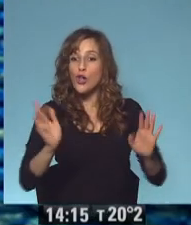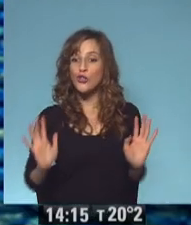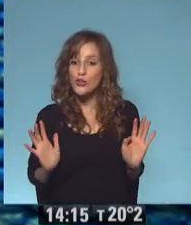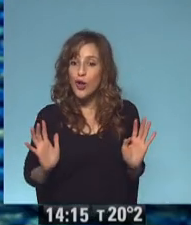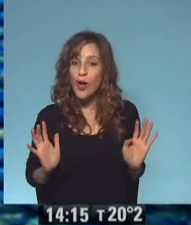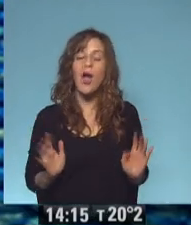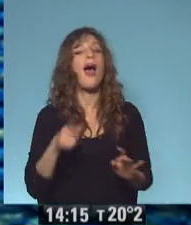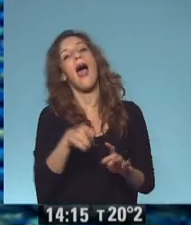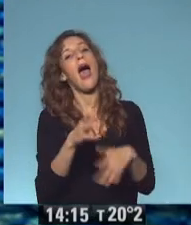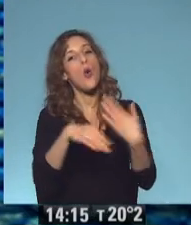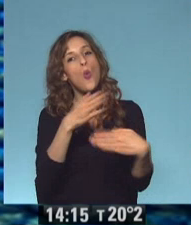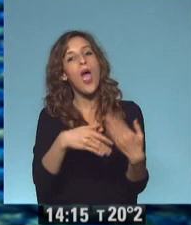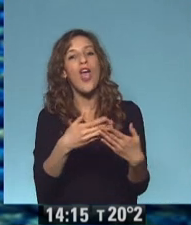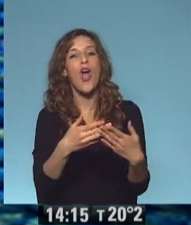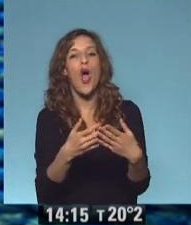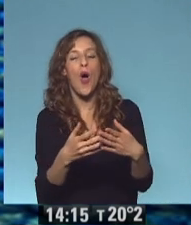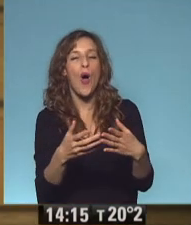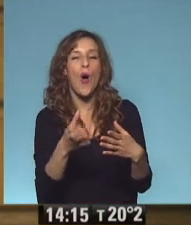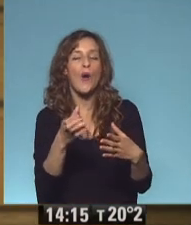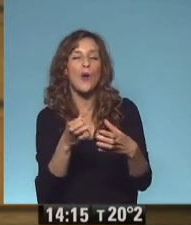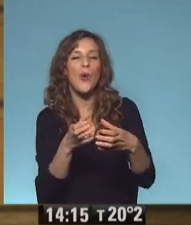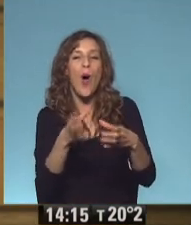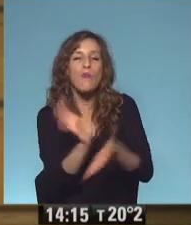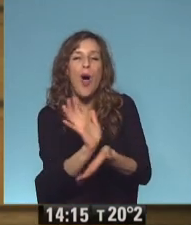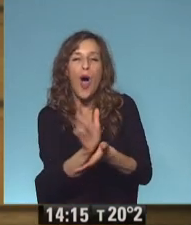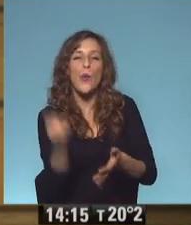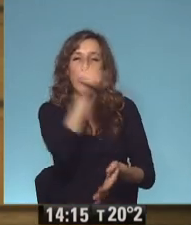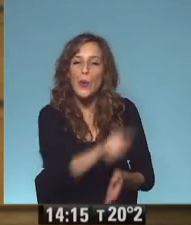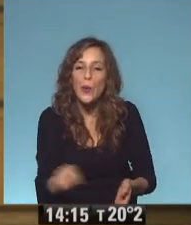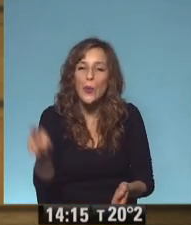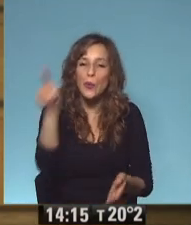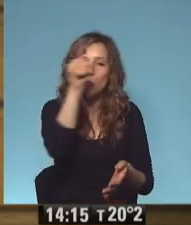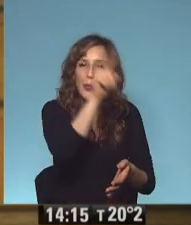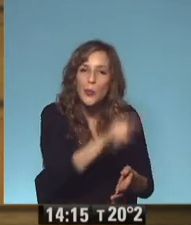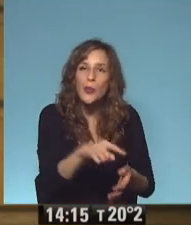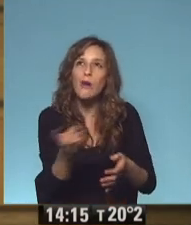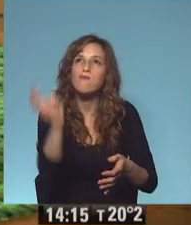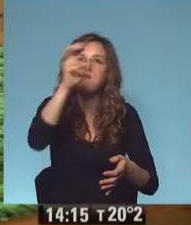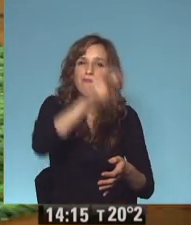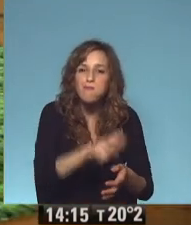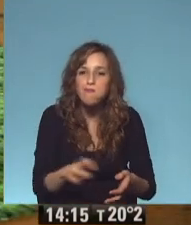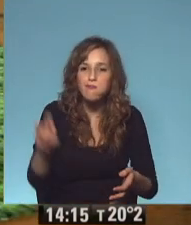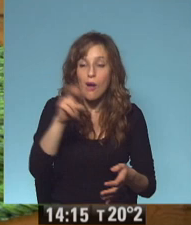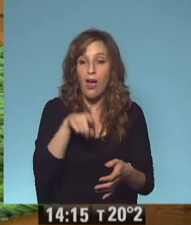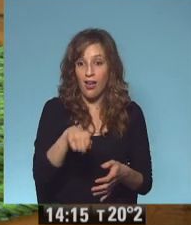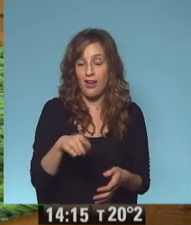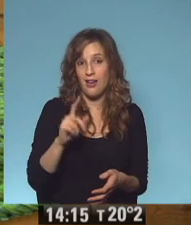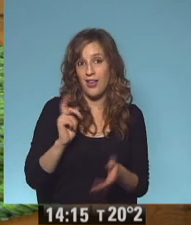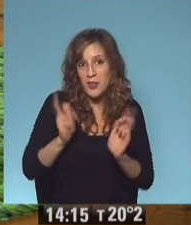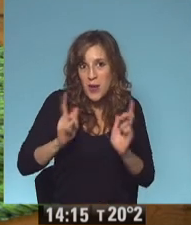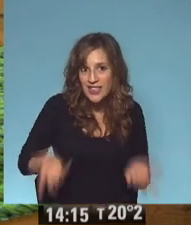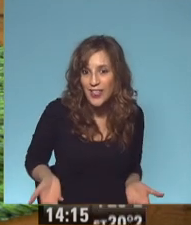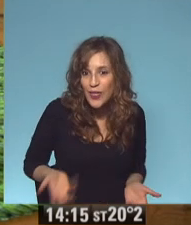¿Tacitas? Ese juego me puede gustar. ¿Te va a gustar, Alterio? ¡Es muy divertido! ¡Sí, sí,